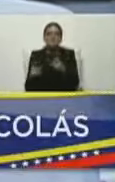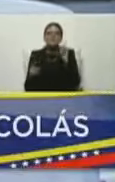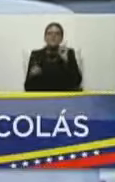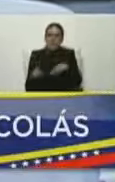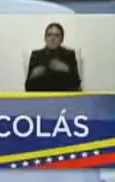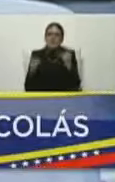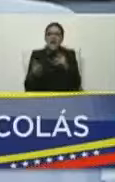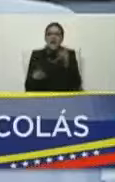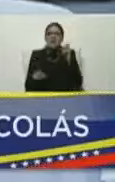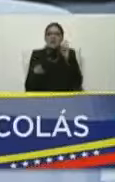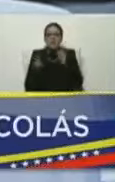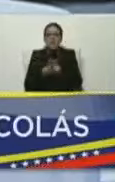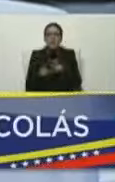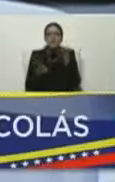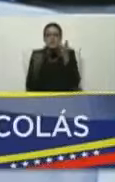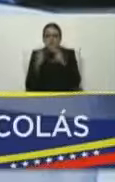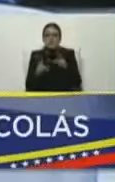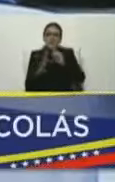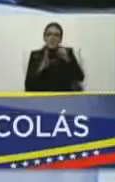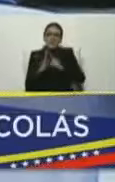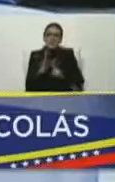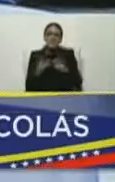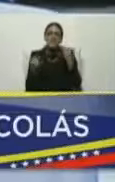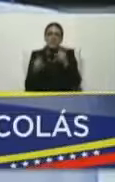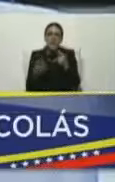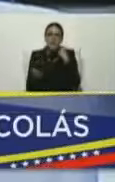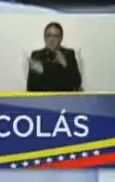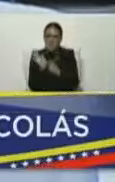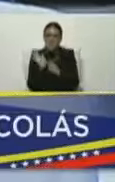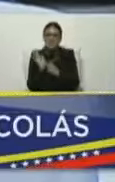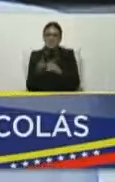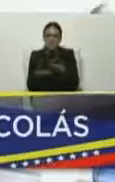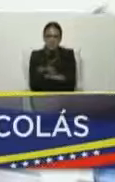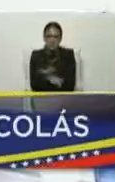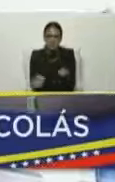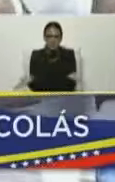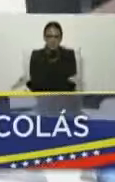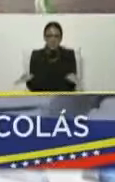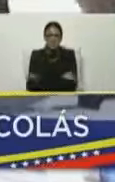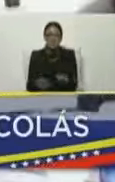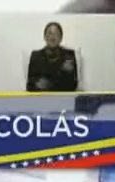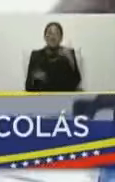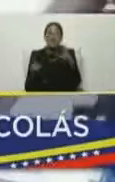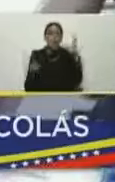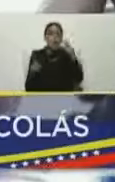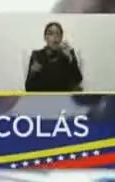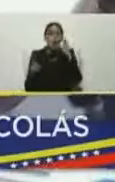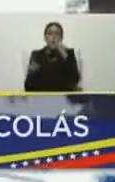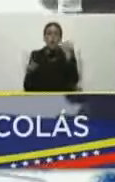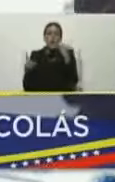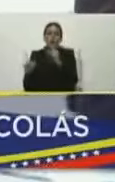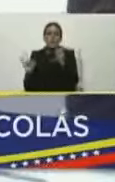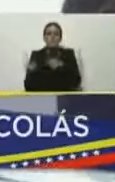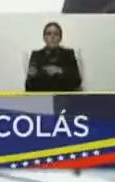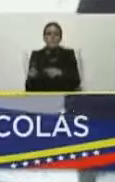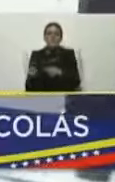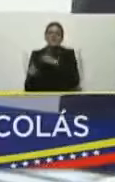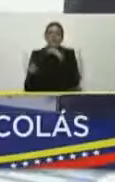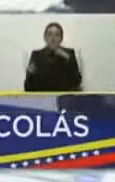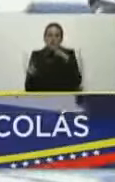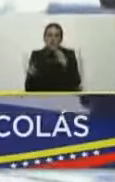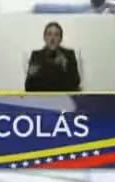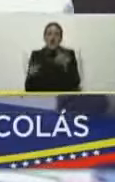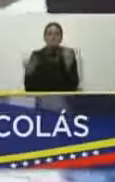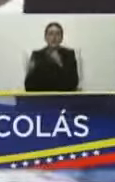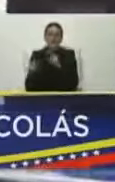leche condensada. Acá tiene guanábana, tiene cocada también, tiene Oreo, crema real, tenemos